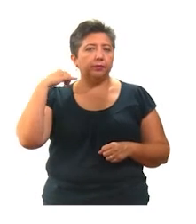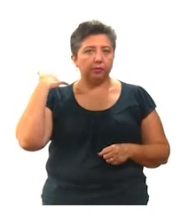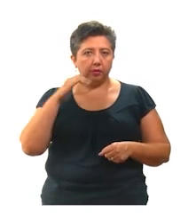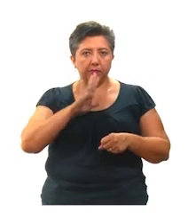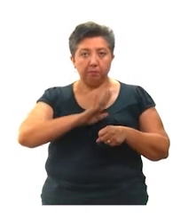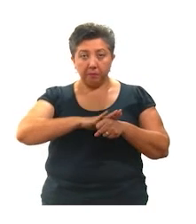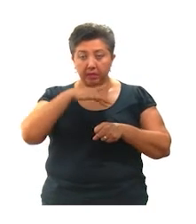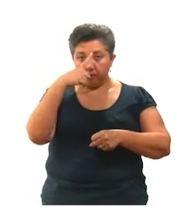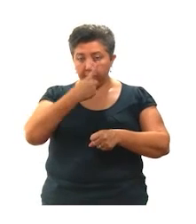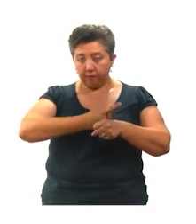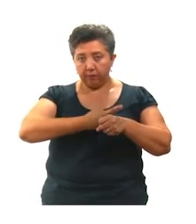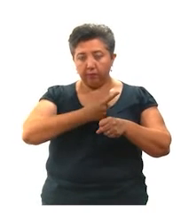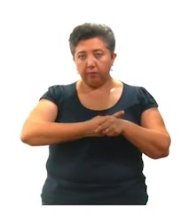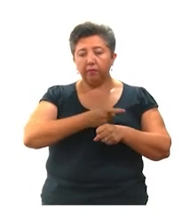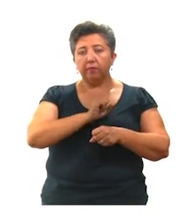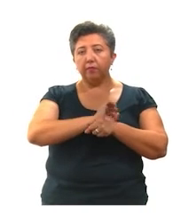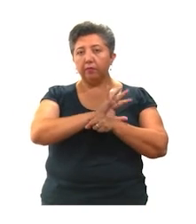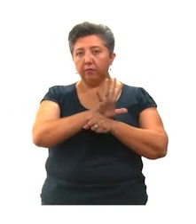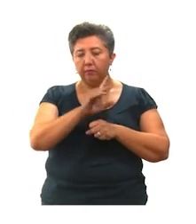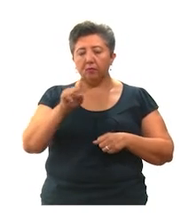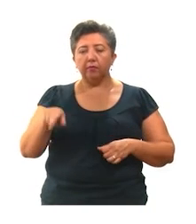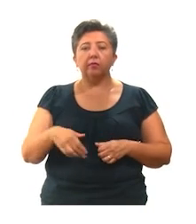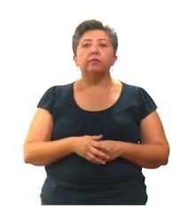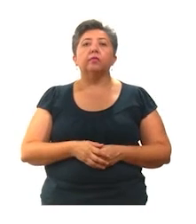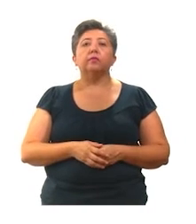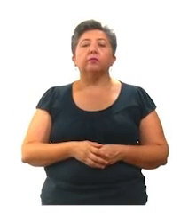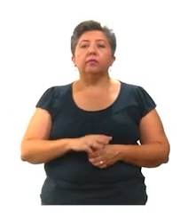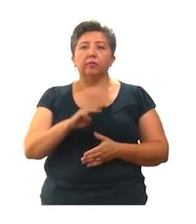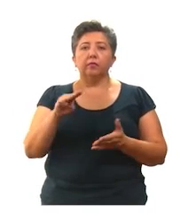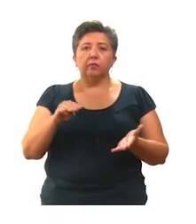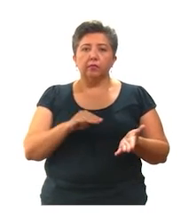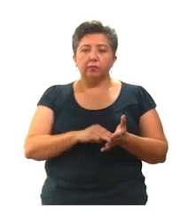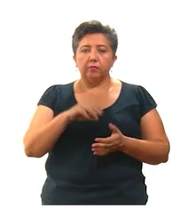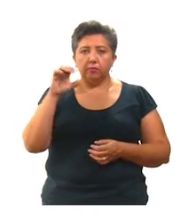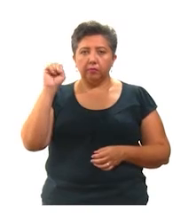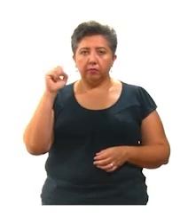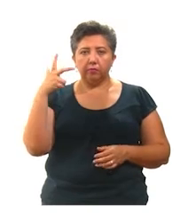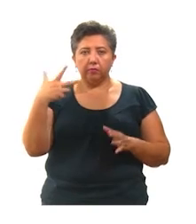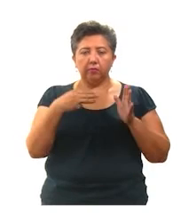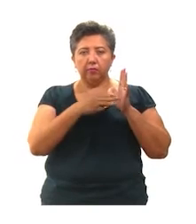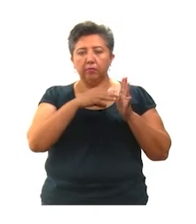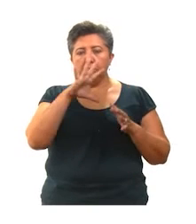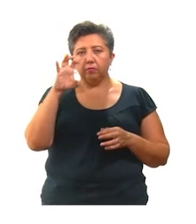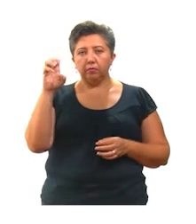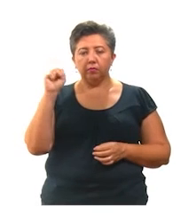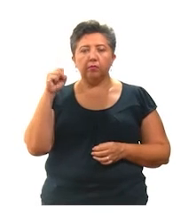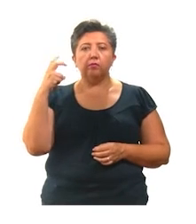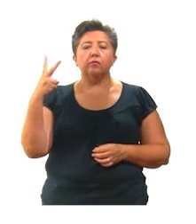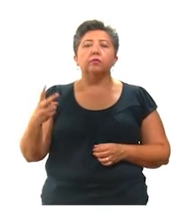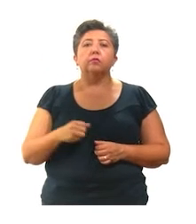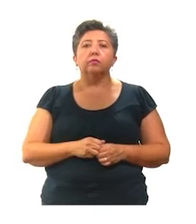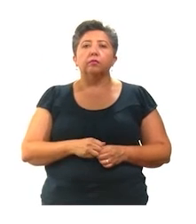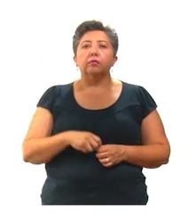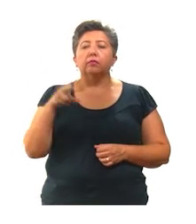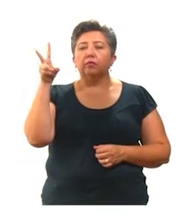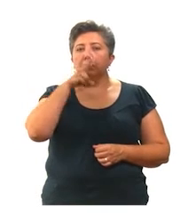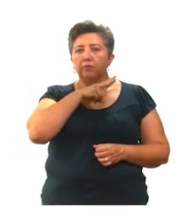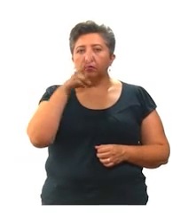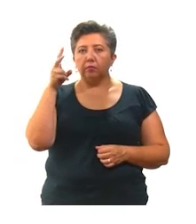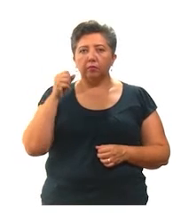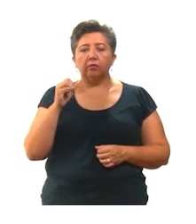.031. Unukuma, 1.652. Motul, 1.410. Tekash, 1.322.